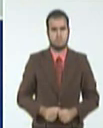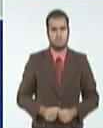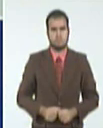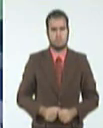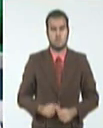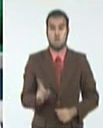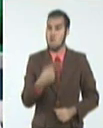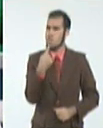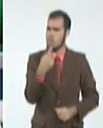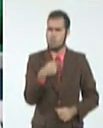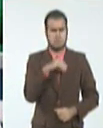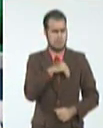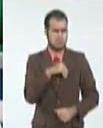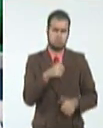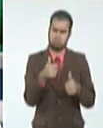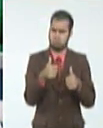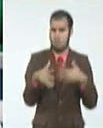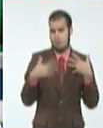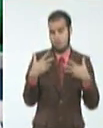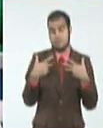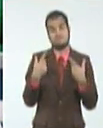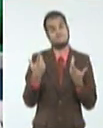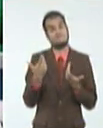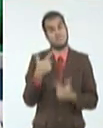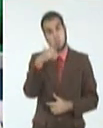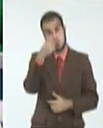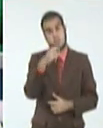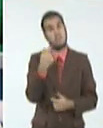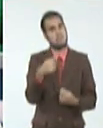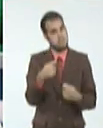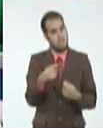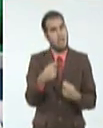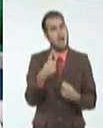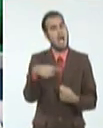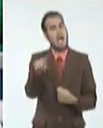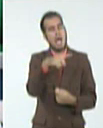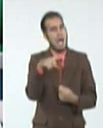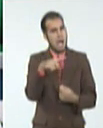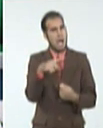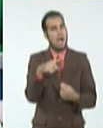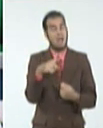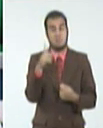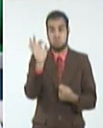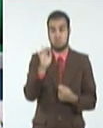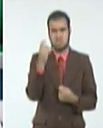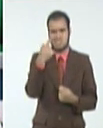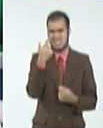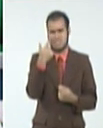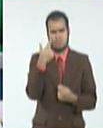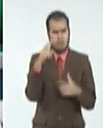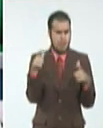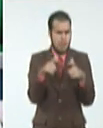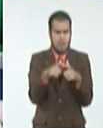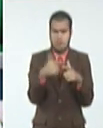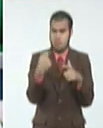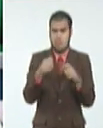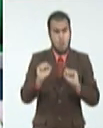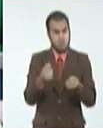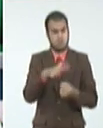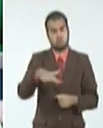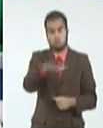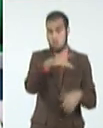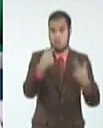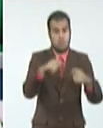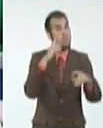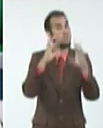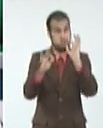satisfacción, con alegría, pero tenemos que reiterar que todavía, por ciento, que nos obligan a cuidarnos